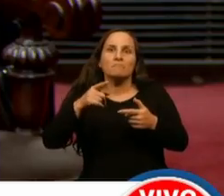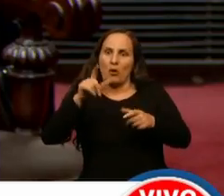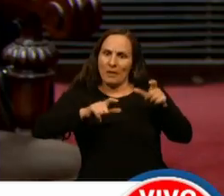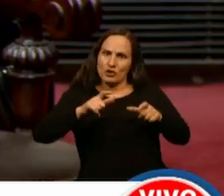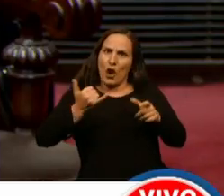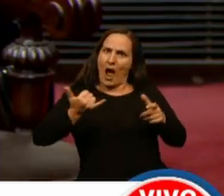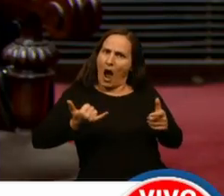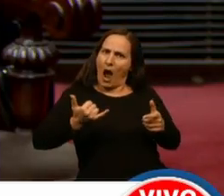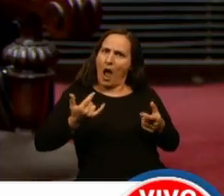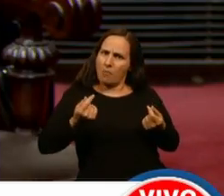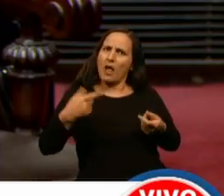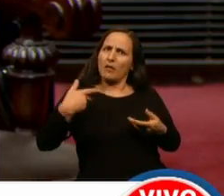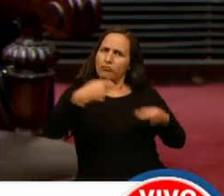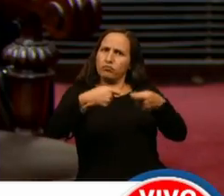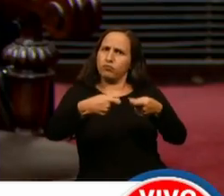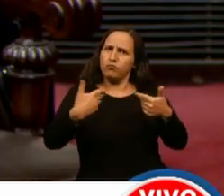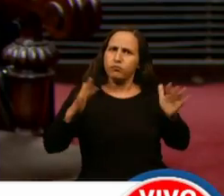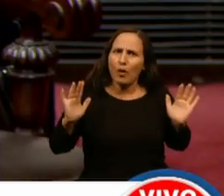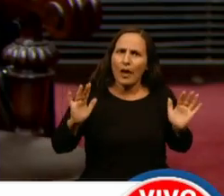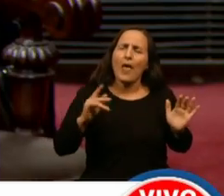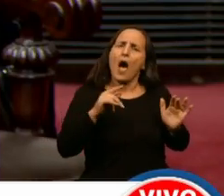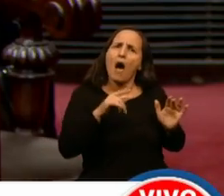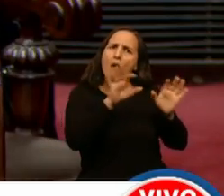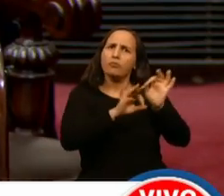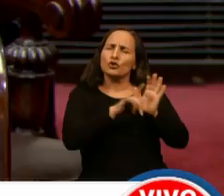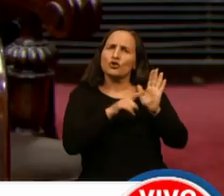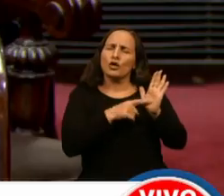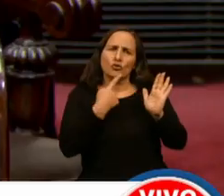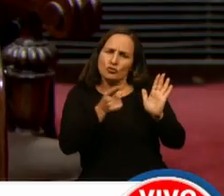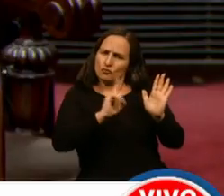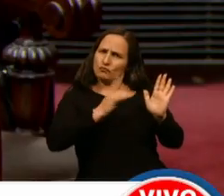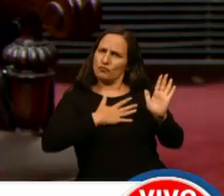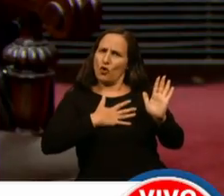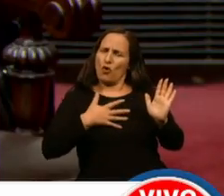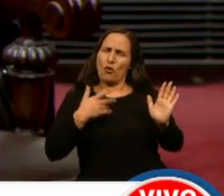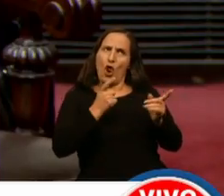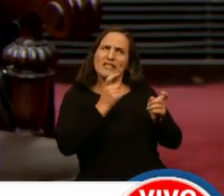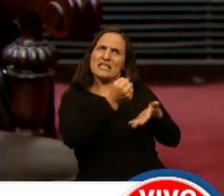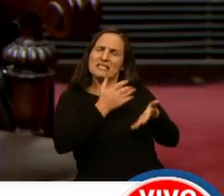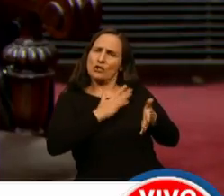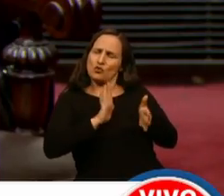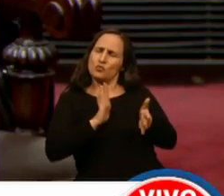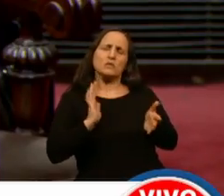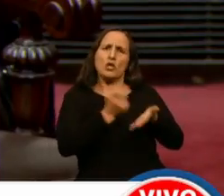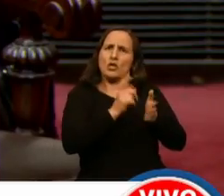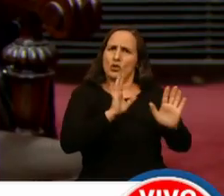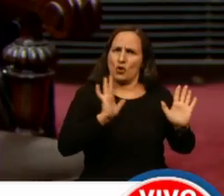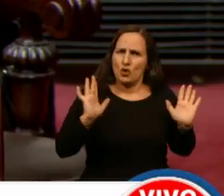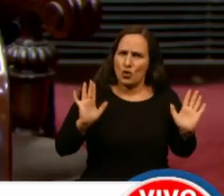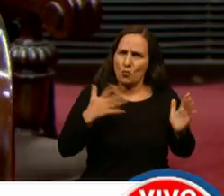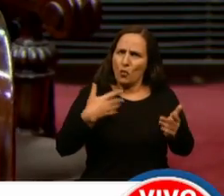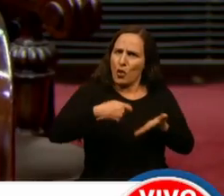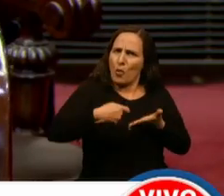los que más tienen que puedan interpretar este proyecto y desistir lo como yo lo decía recién por eso simplemente